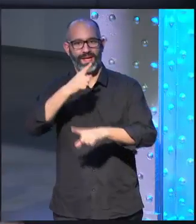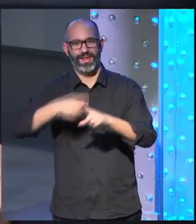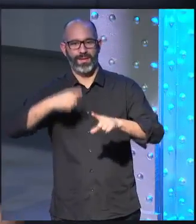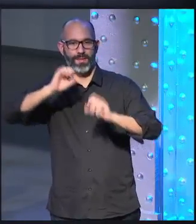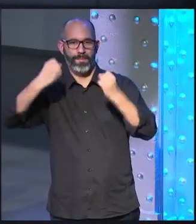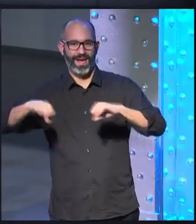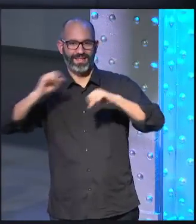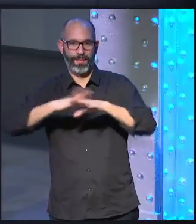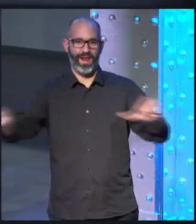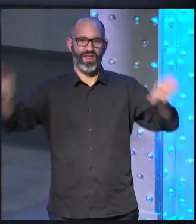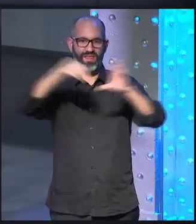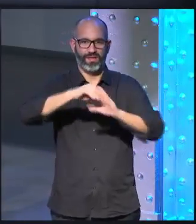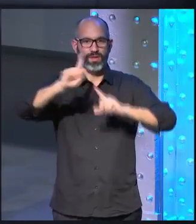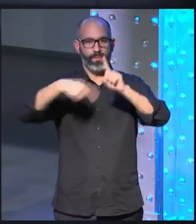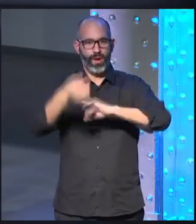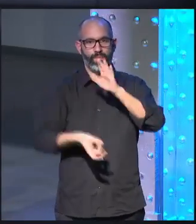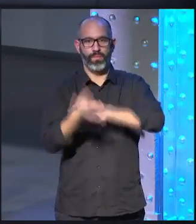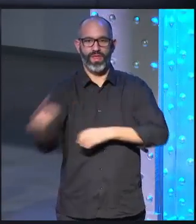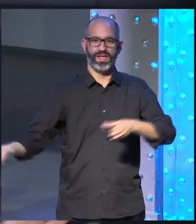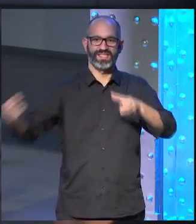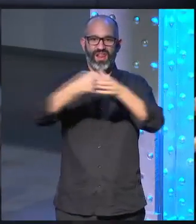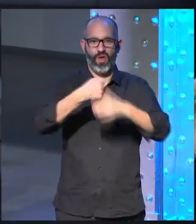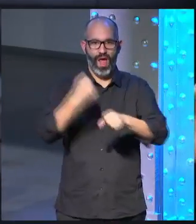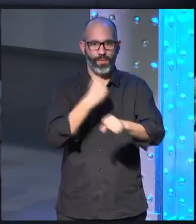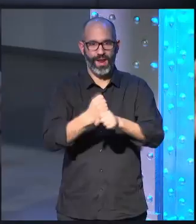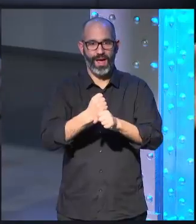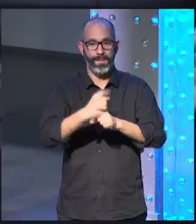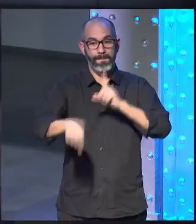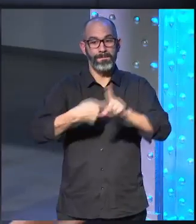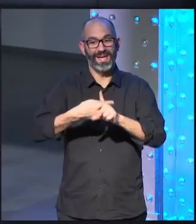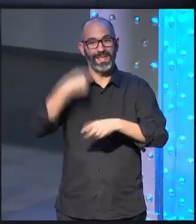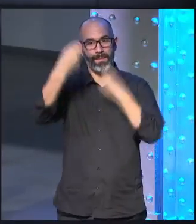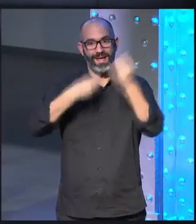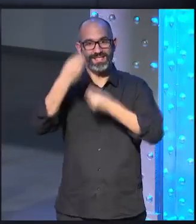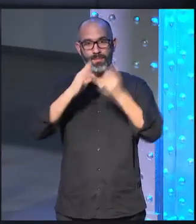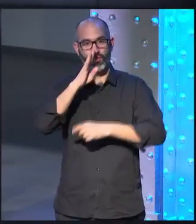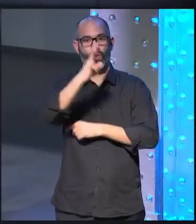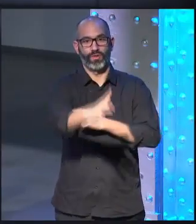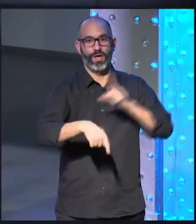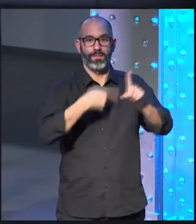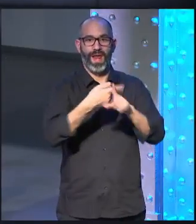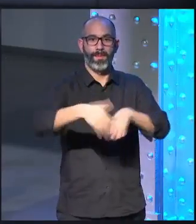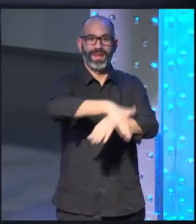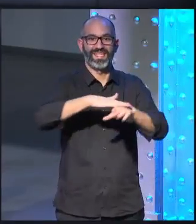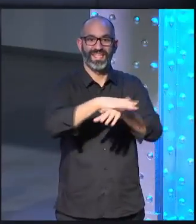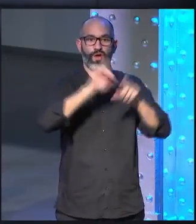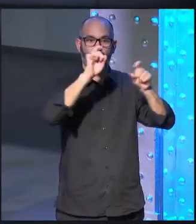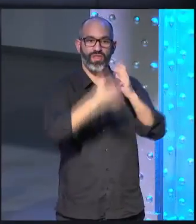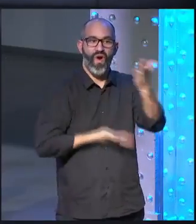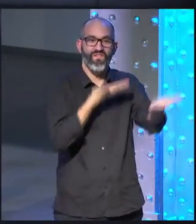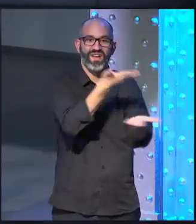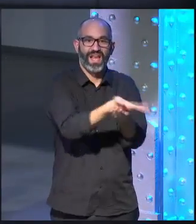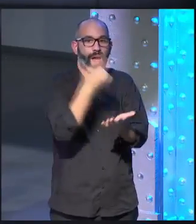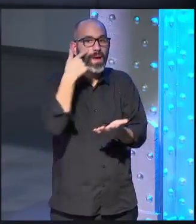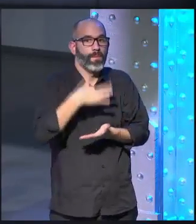subcontratas, y el joven rápidamente se produce una inserción laboral. Y en paralelo se nos ocurre ir hace 4 años al Ministerio de Educación a